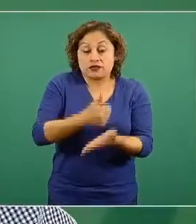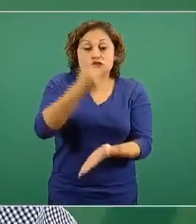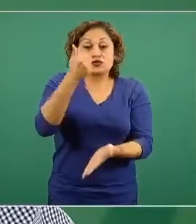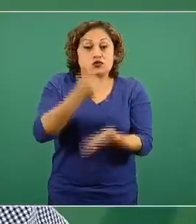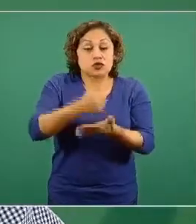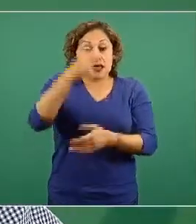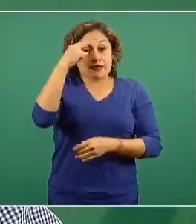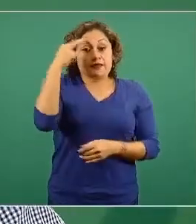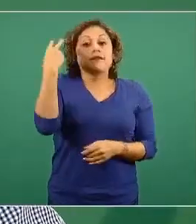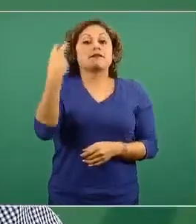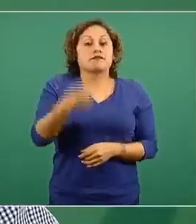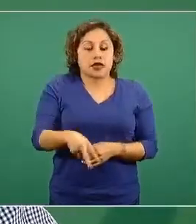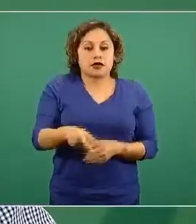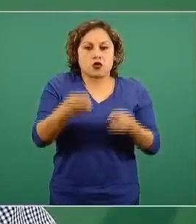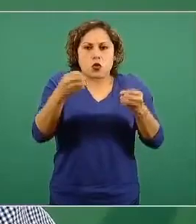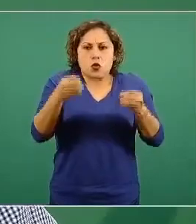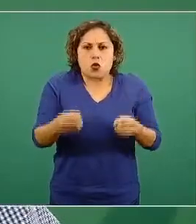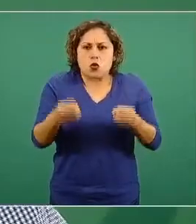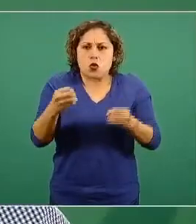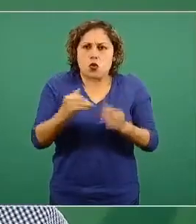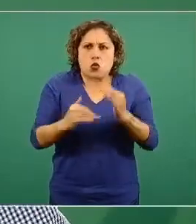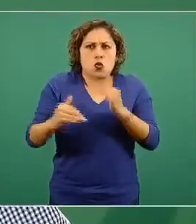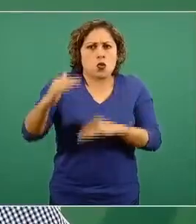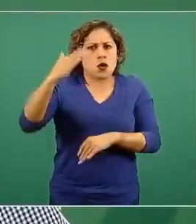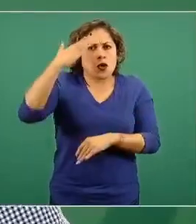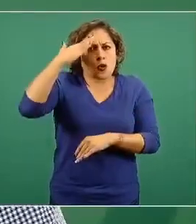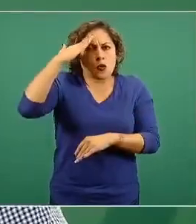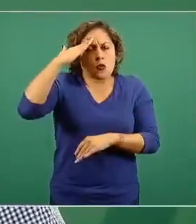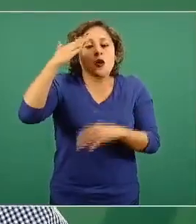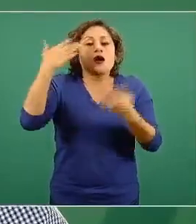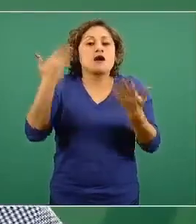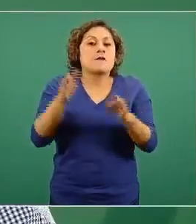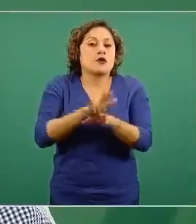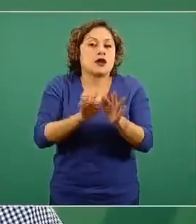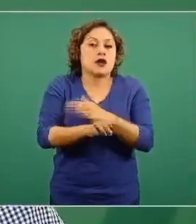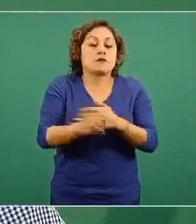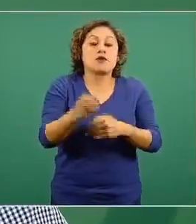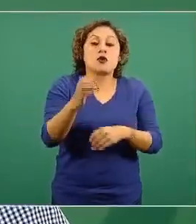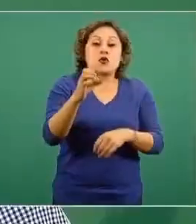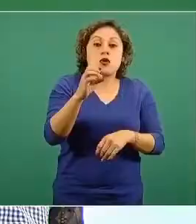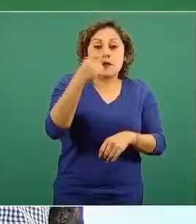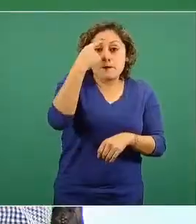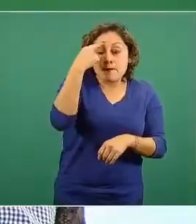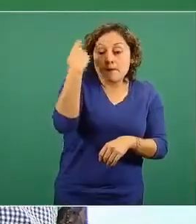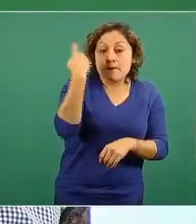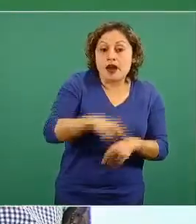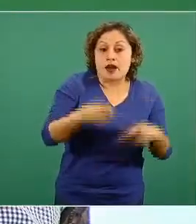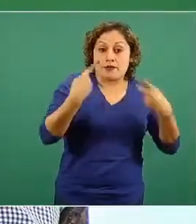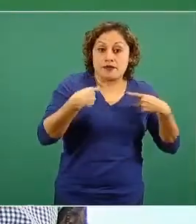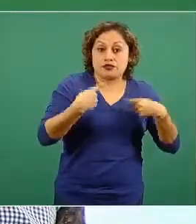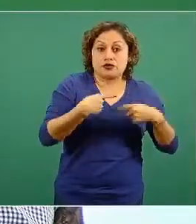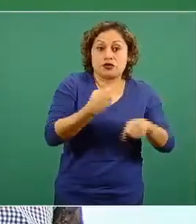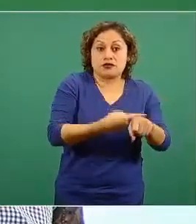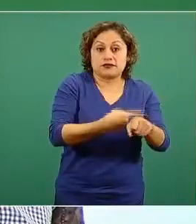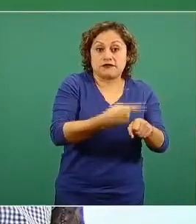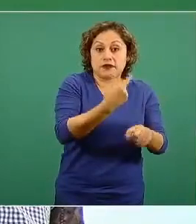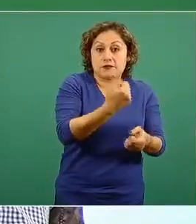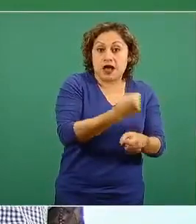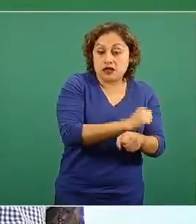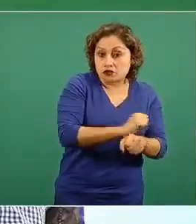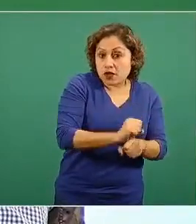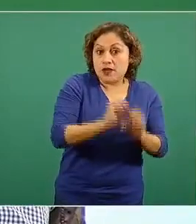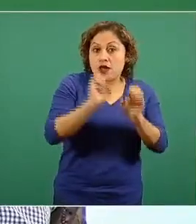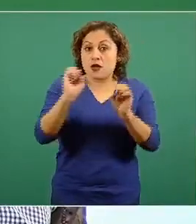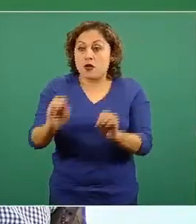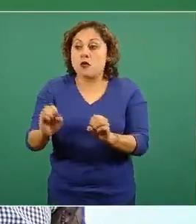mayor ocupación hasta el momento, tanto de camas generales como de camas con ventilador, el resultado